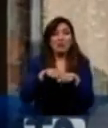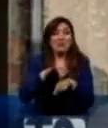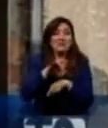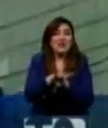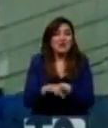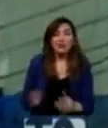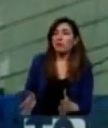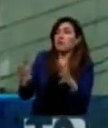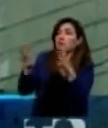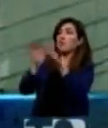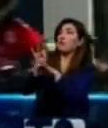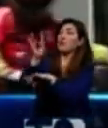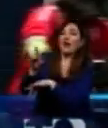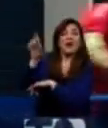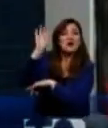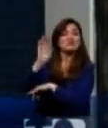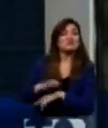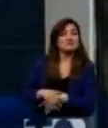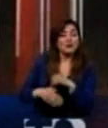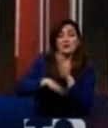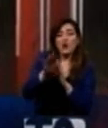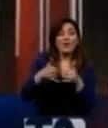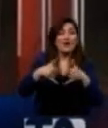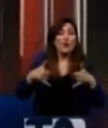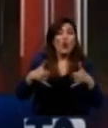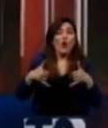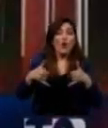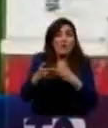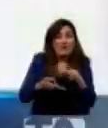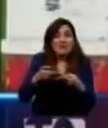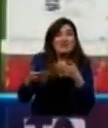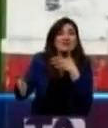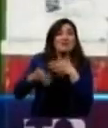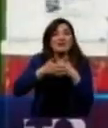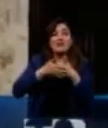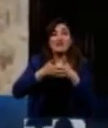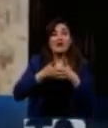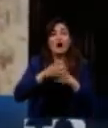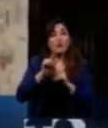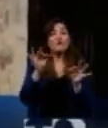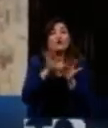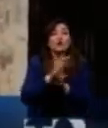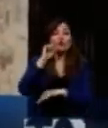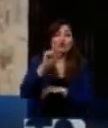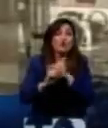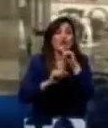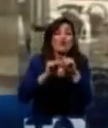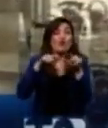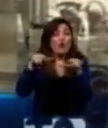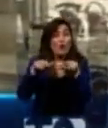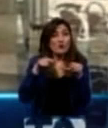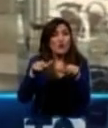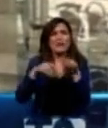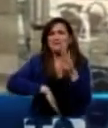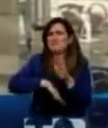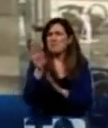doquier, edificios abandonados y la mayoría de locales comerciales cerrados. Los pocos que continúan funcionando en el otrora motor comercial